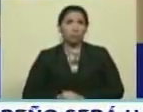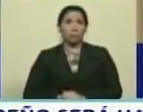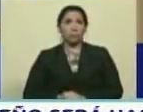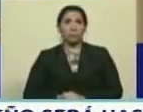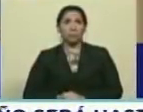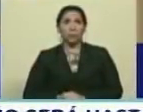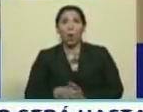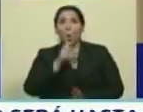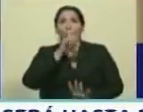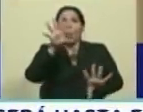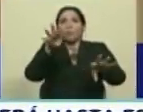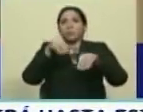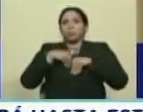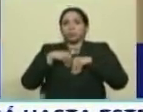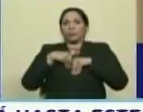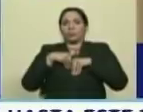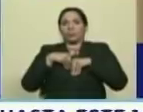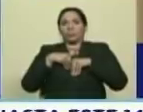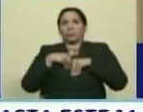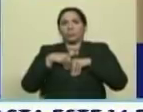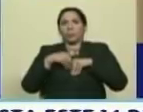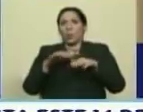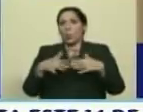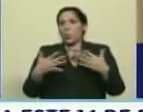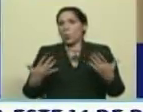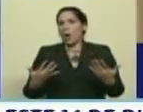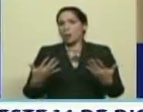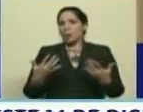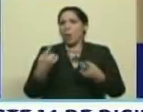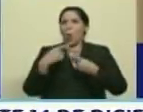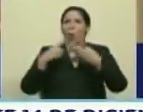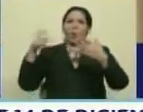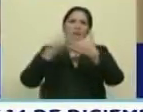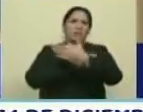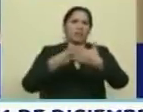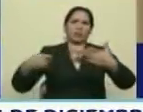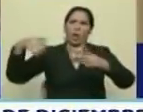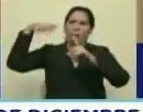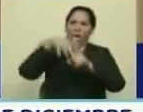O que alguien nos amenace por estas sanciones u otras sanciones.